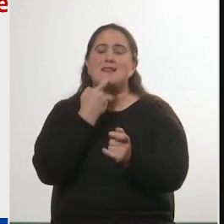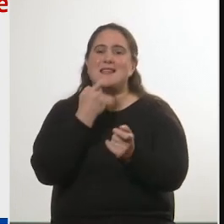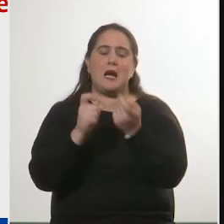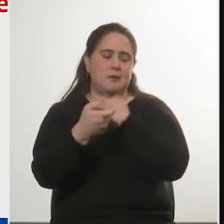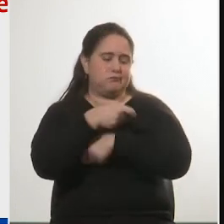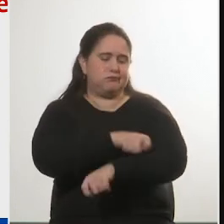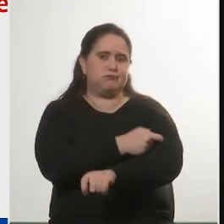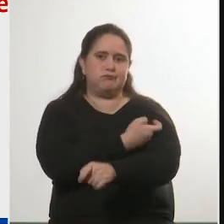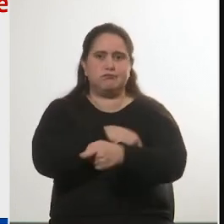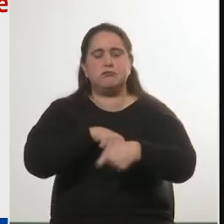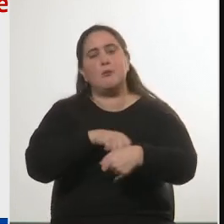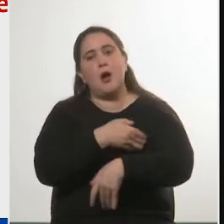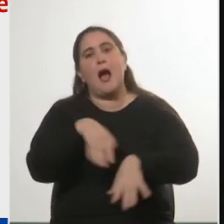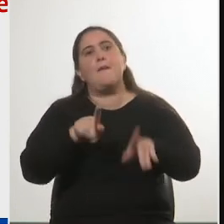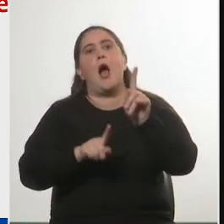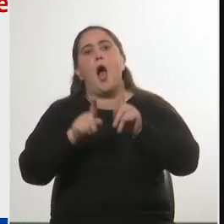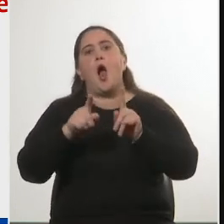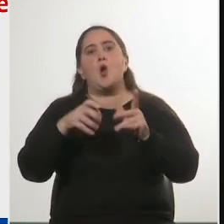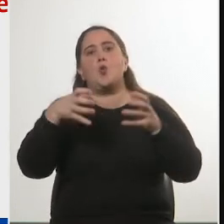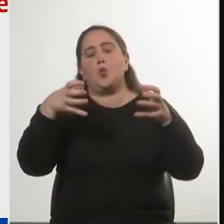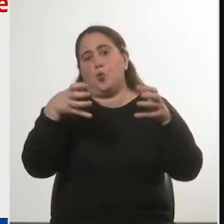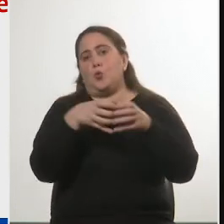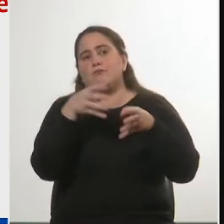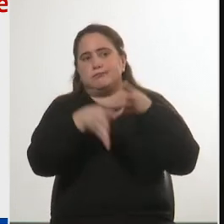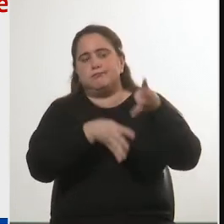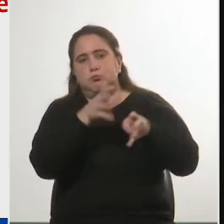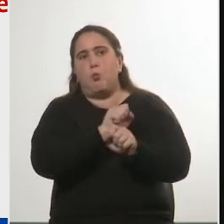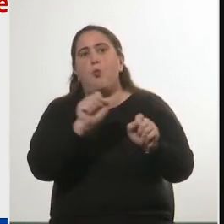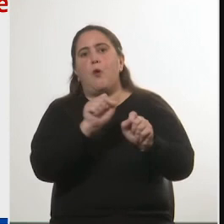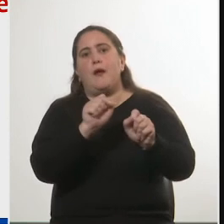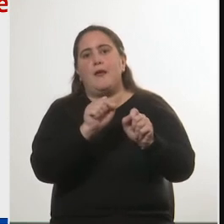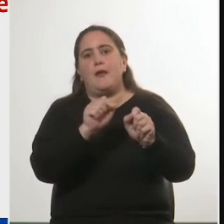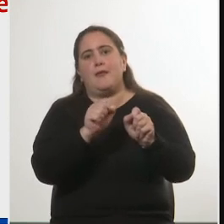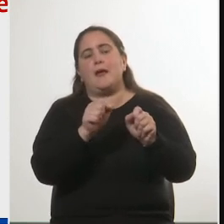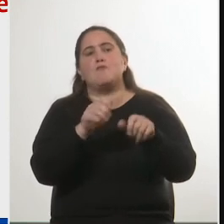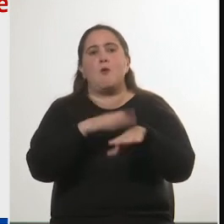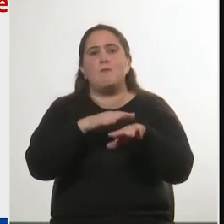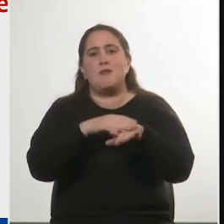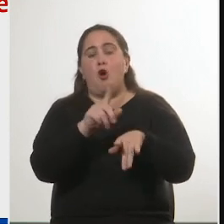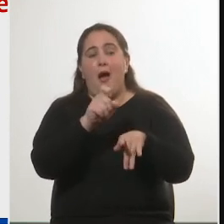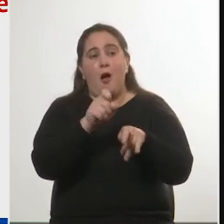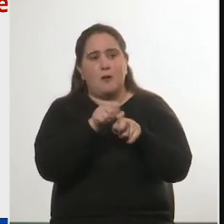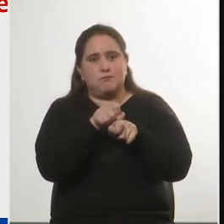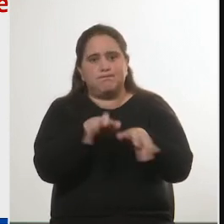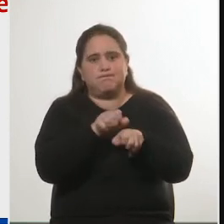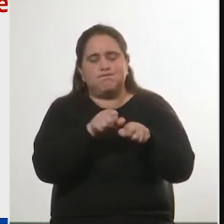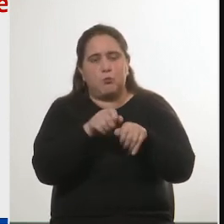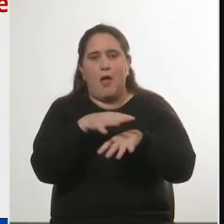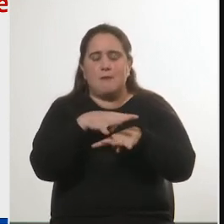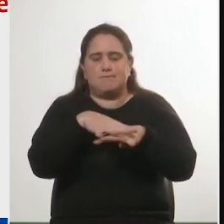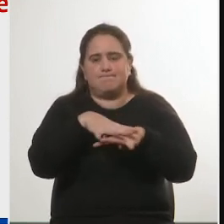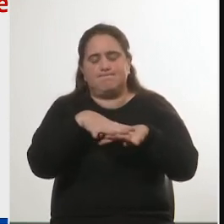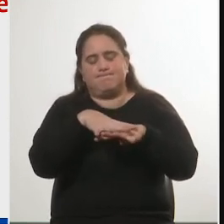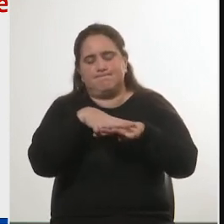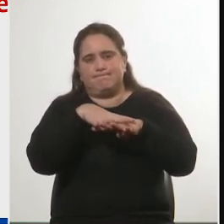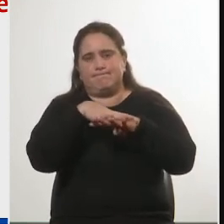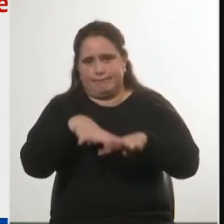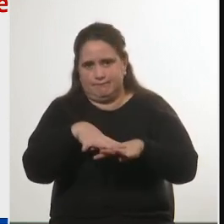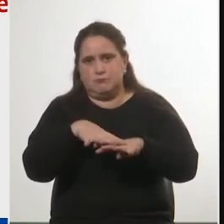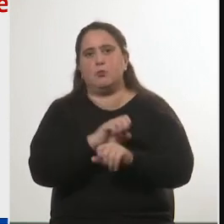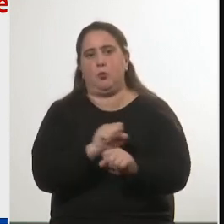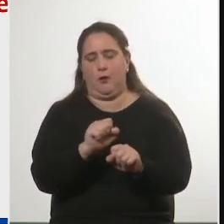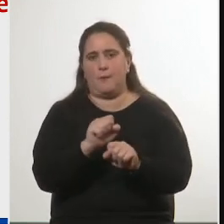de que los equipos de osmosis puedan saturarse o al depurarse con agua que tenga incrementos de sodios. Se